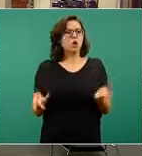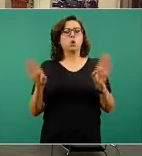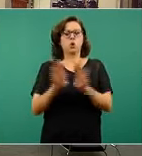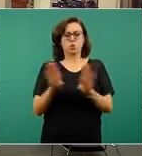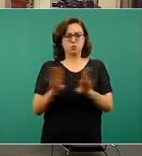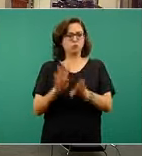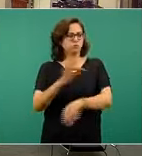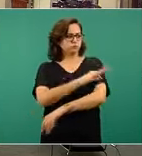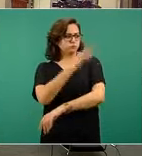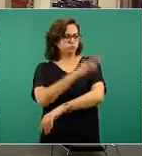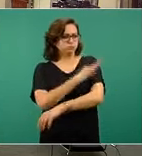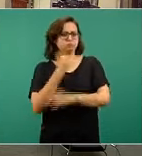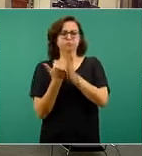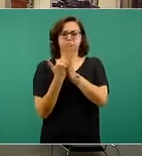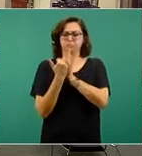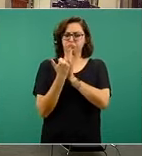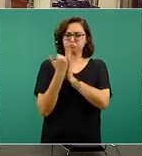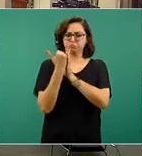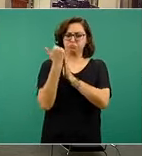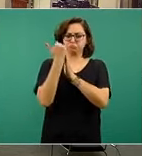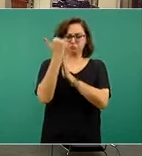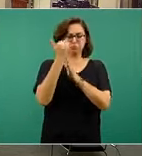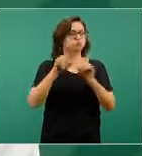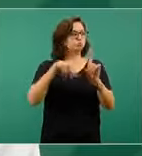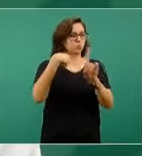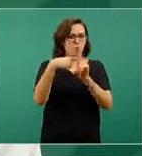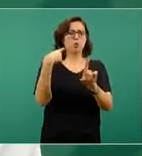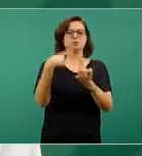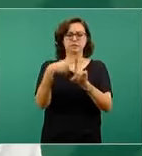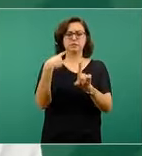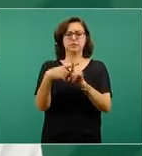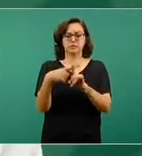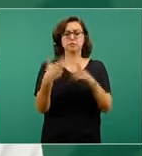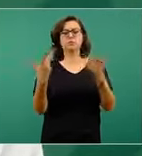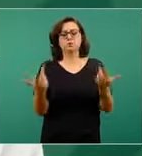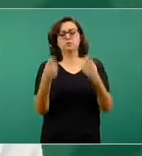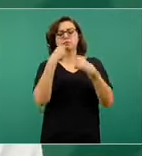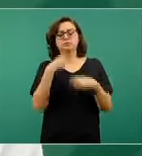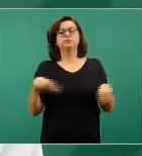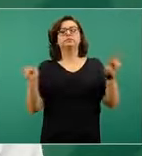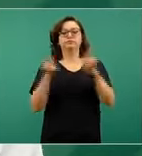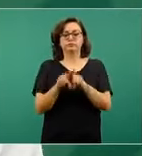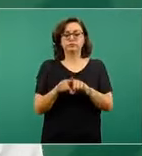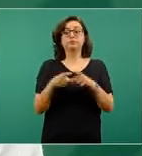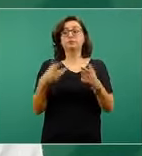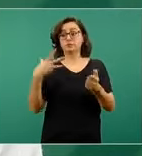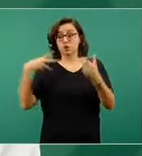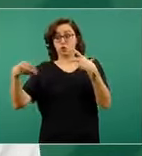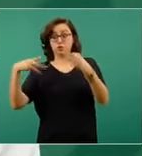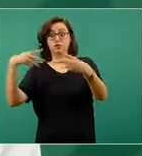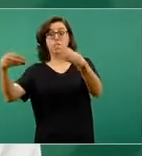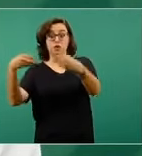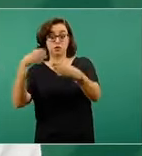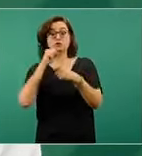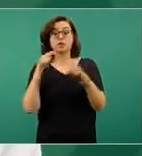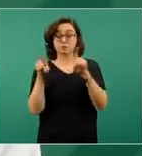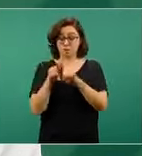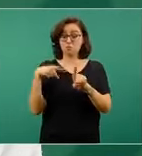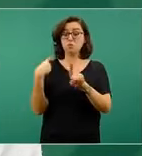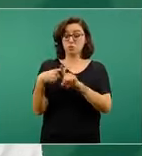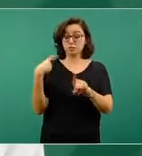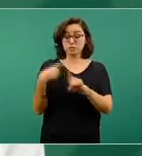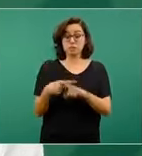de vacunación. Han sido señales muy positivas también en términos del curso de la epidemia. Siempre dejamos en claro,